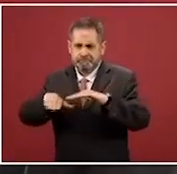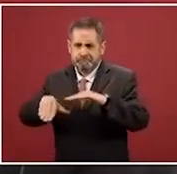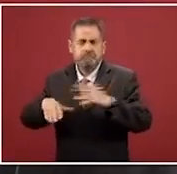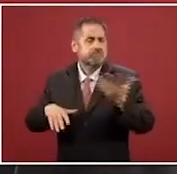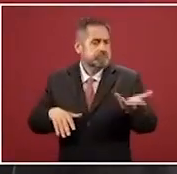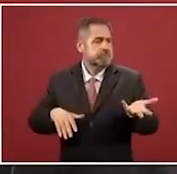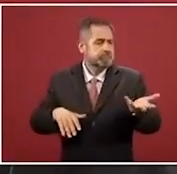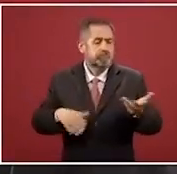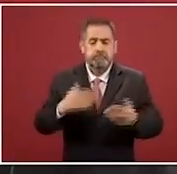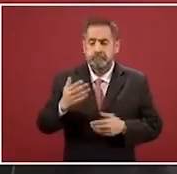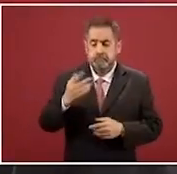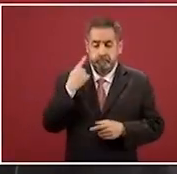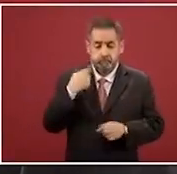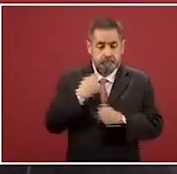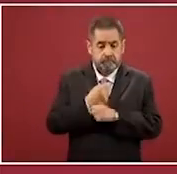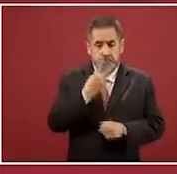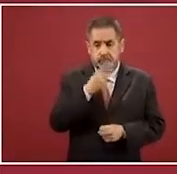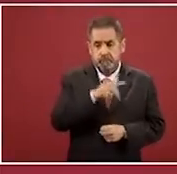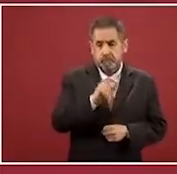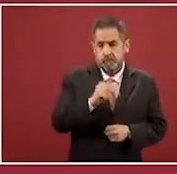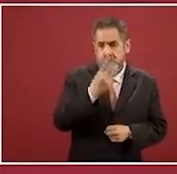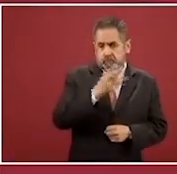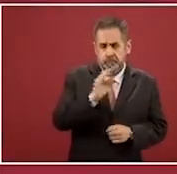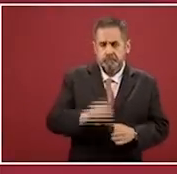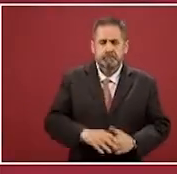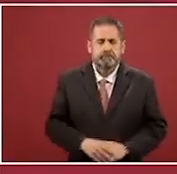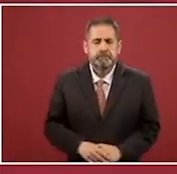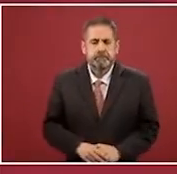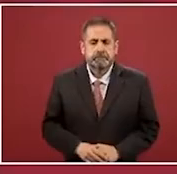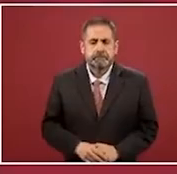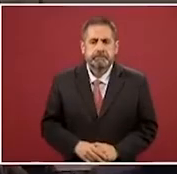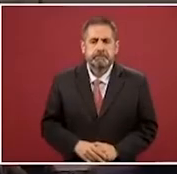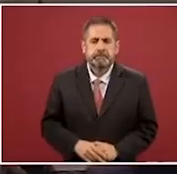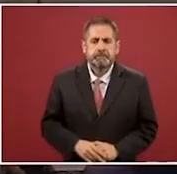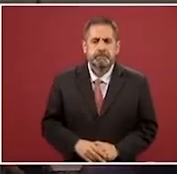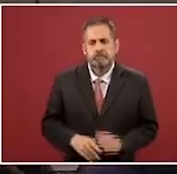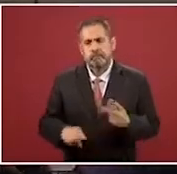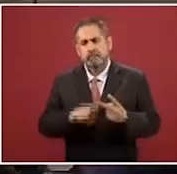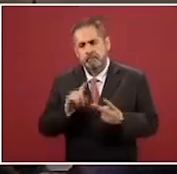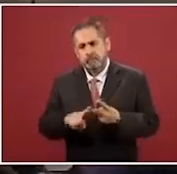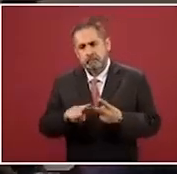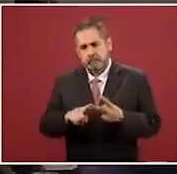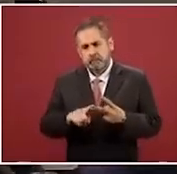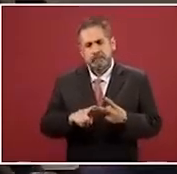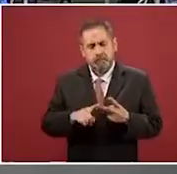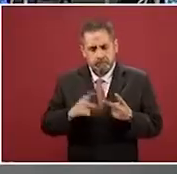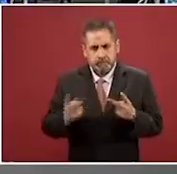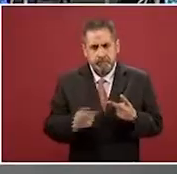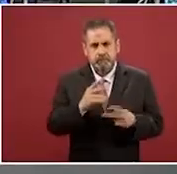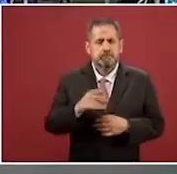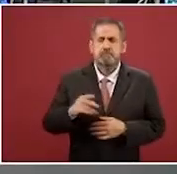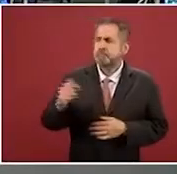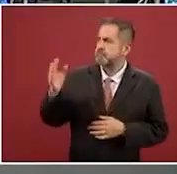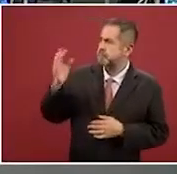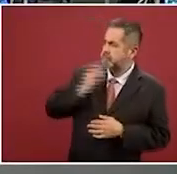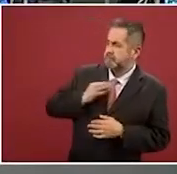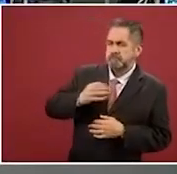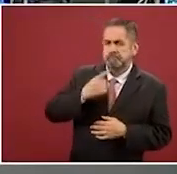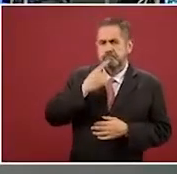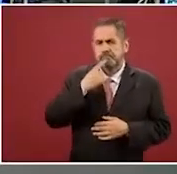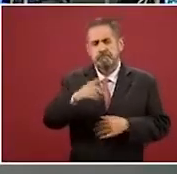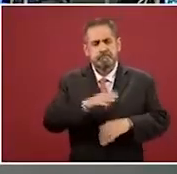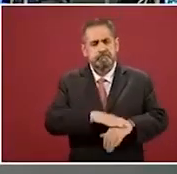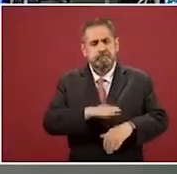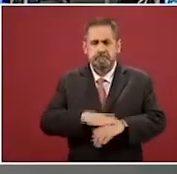caso del año pasado fue 2.83%. Perfecto. Y la segunda pregunta es una denuncia que hace nuestro